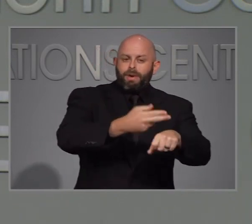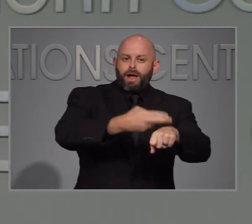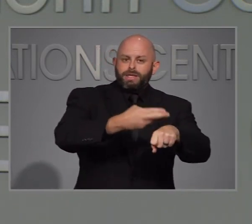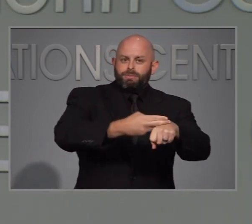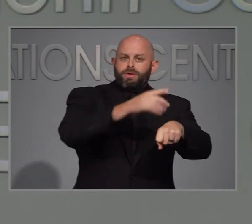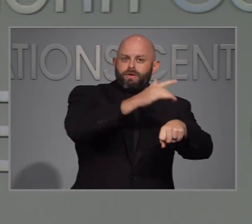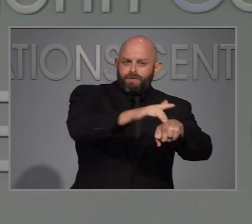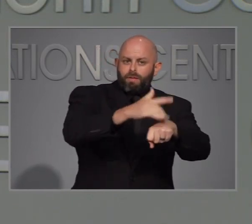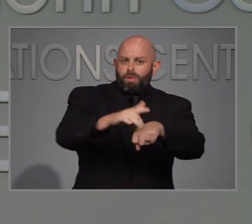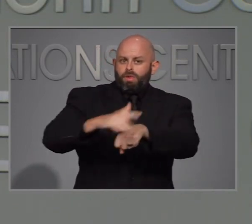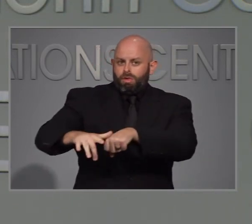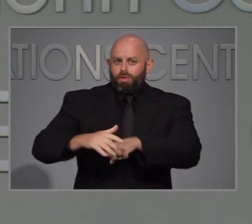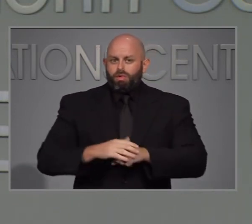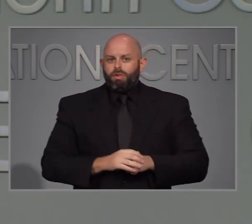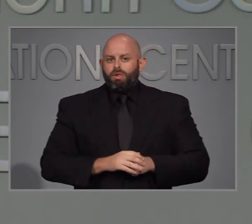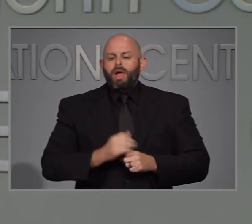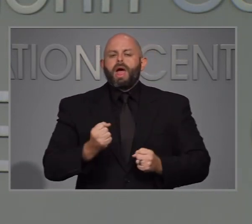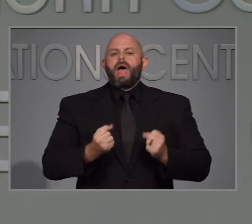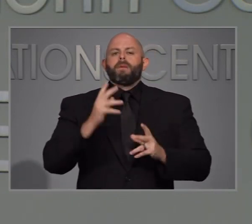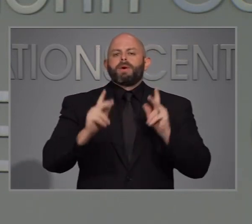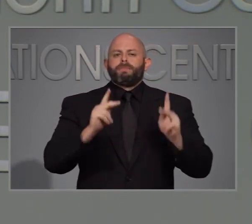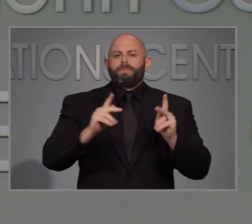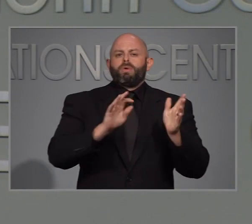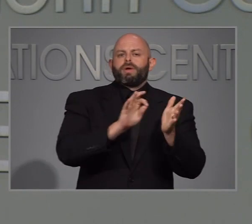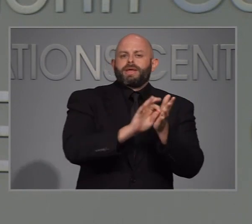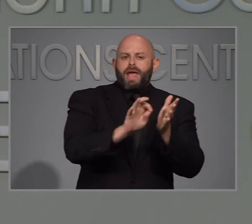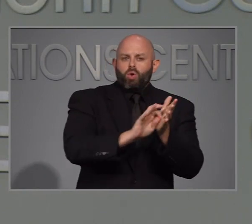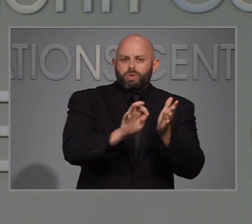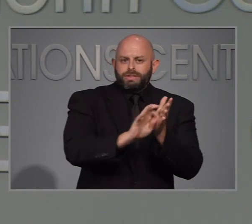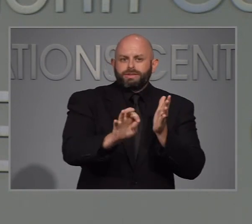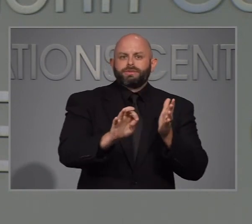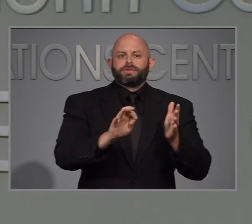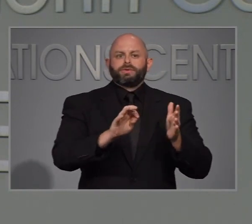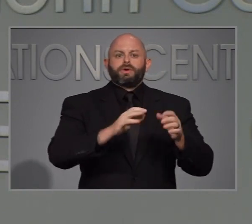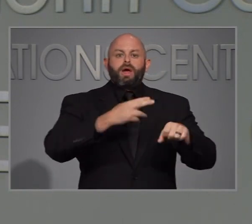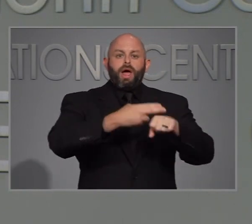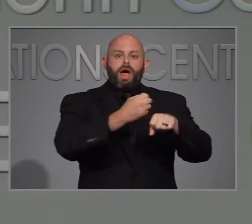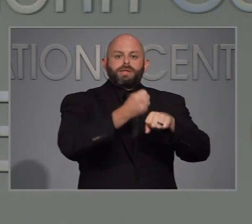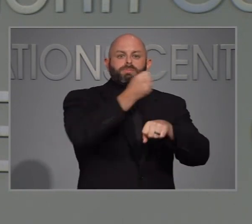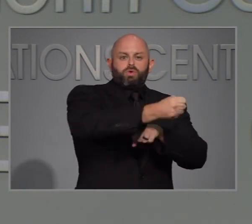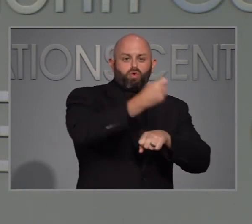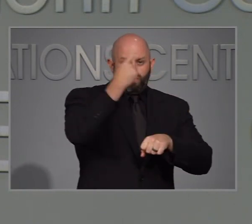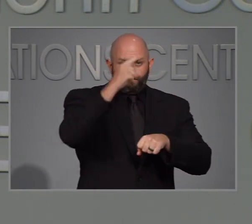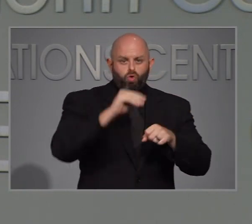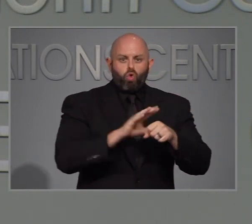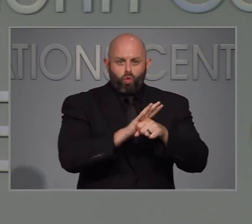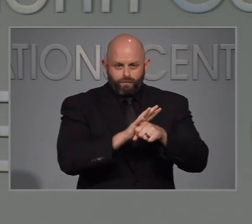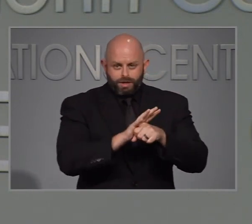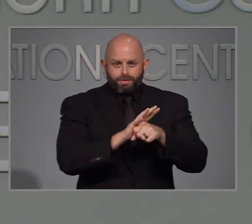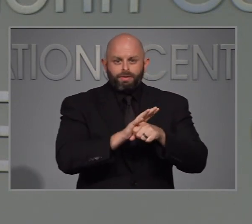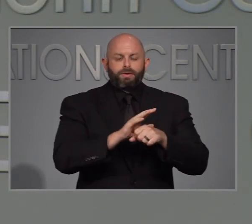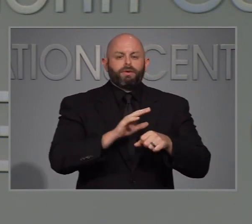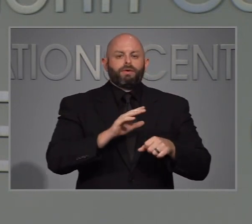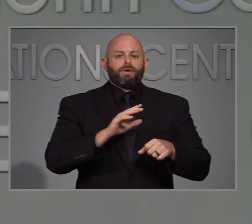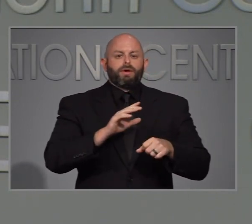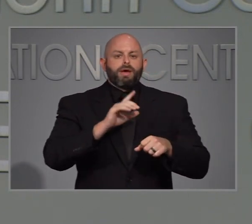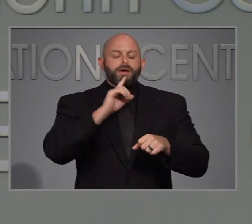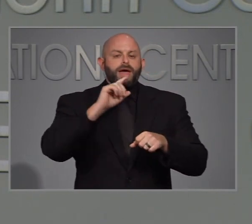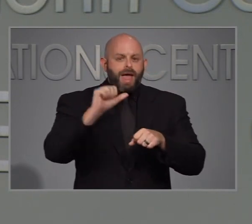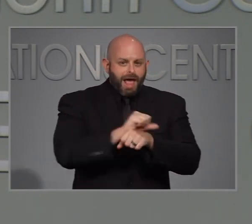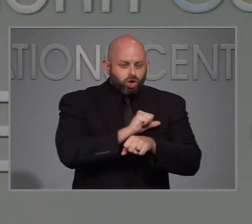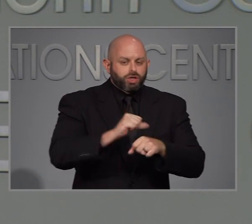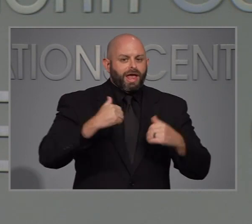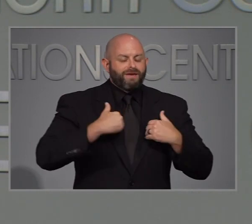tan importante es mantener esta cifra baja? ¿Nos puede decir cuántas personas están contando hospitalizadas por